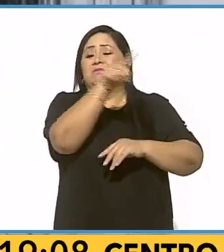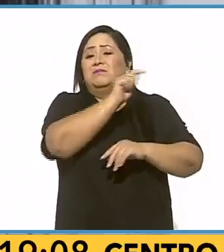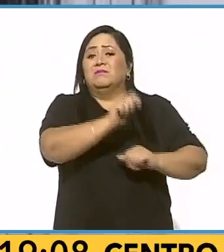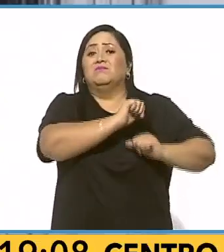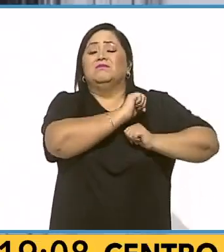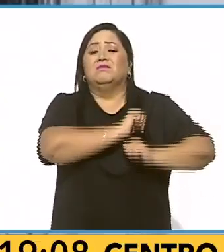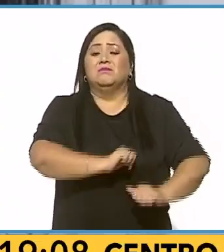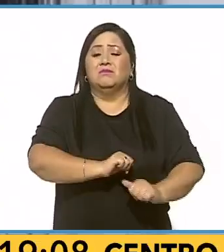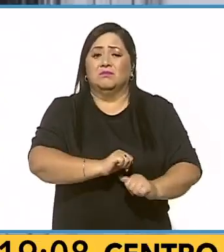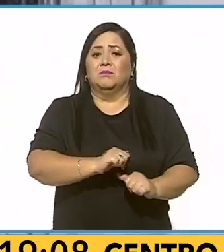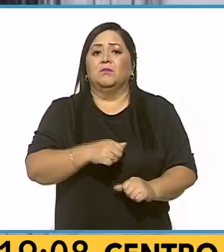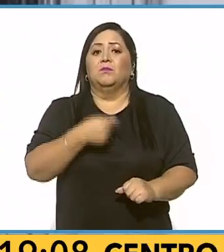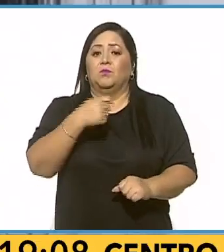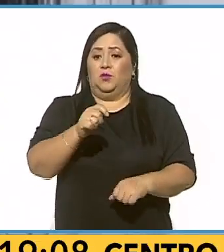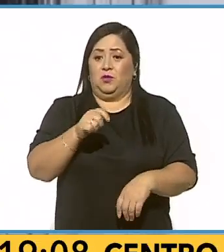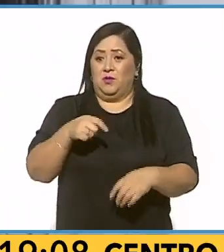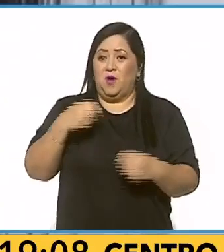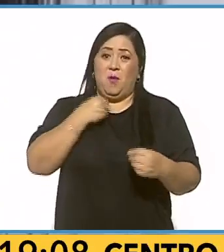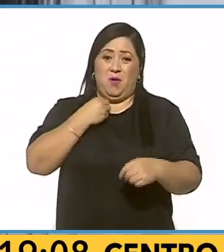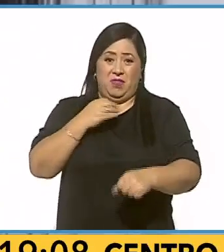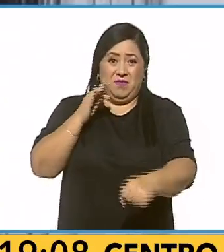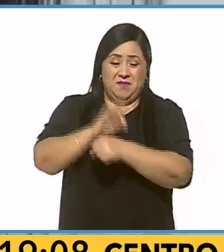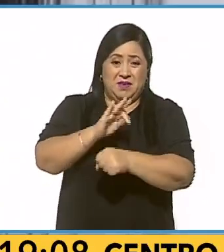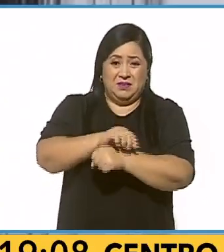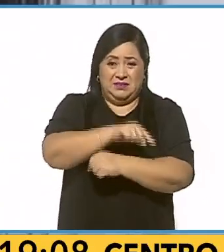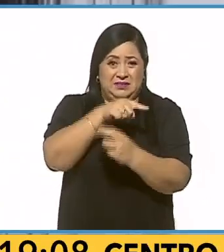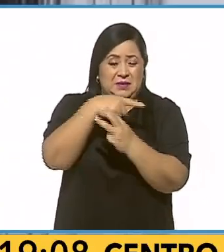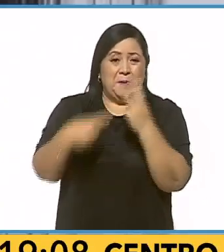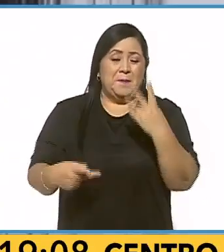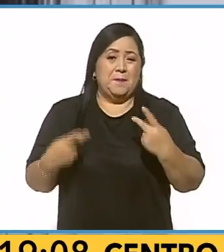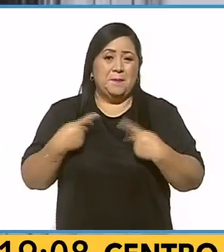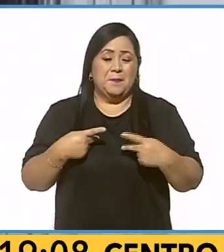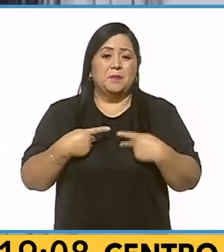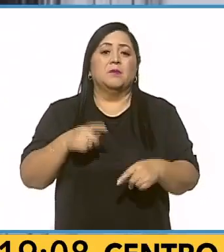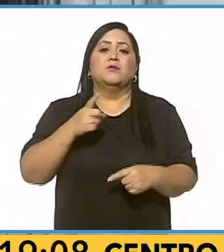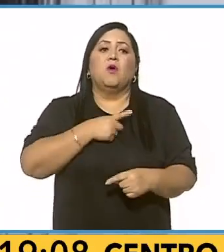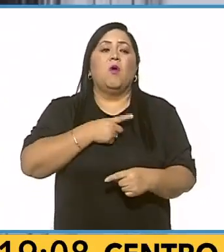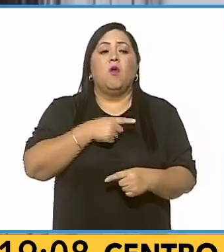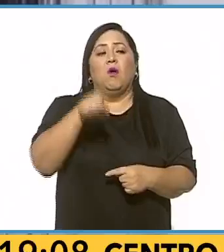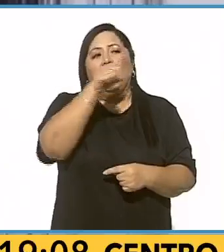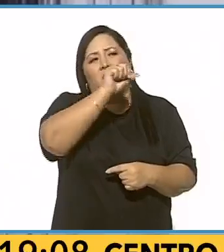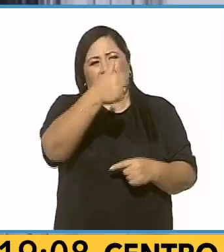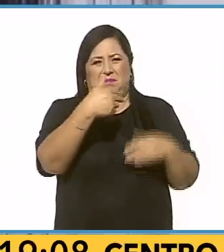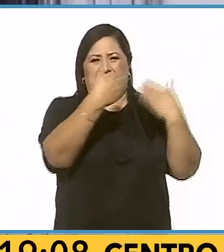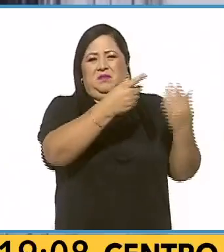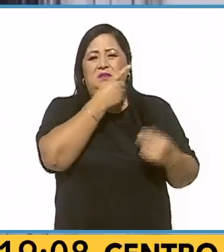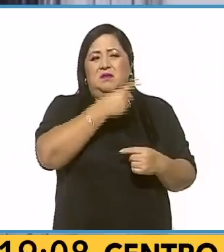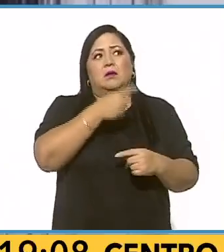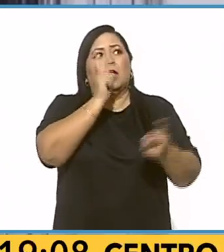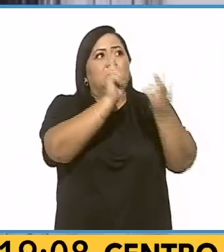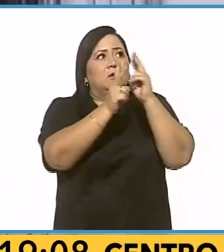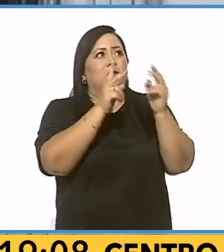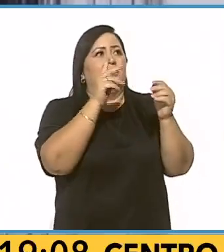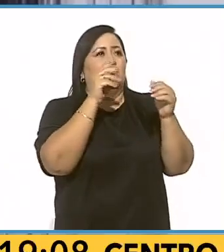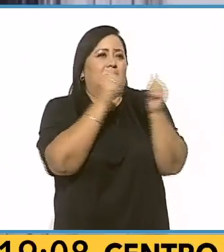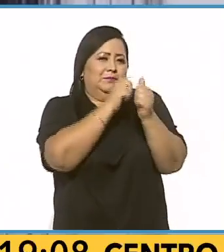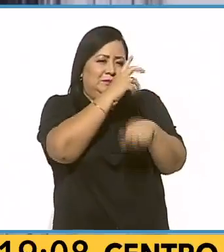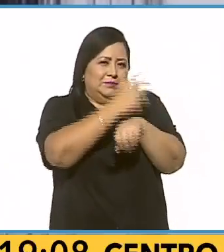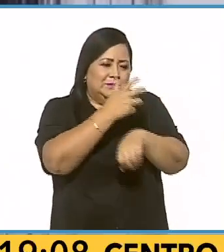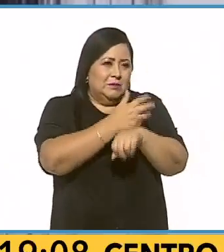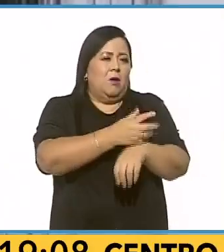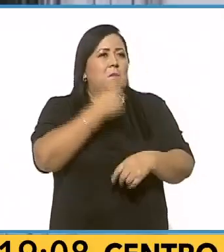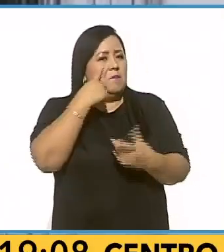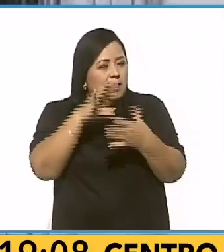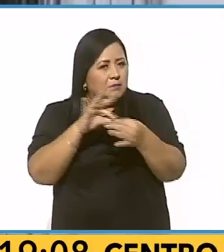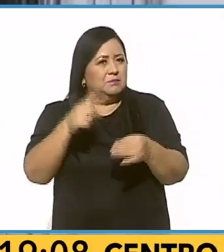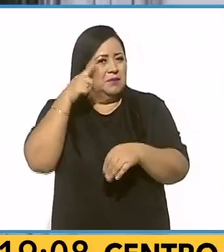evidentemente las defensas de estas personas están señalando o están hablando con los Estados Unidos, están a lo mejor